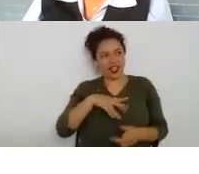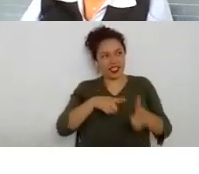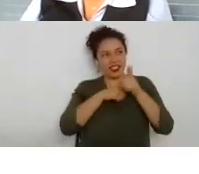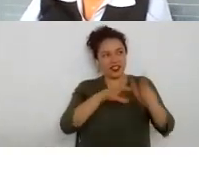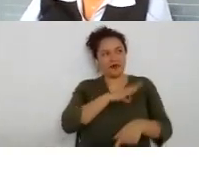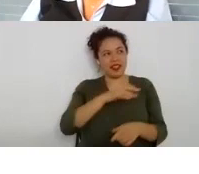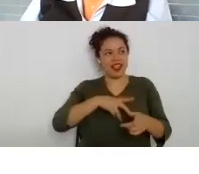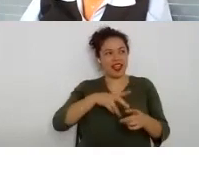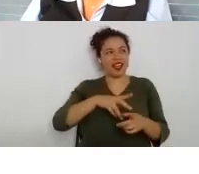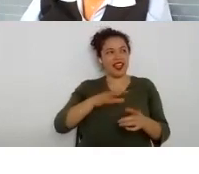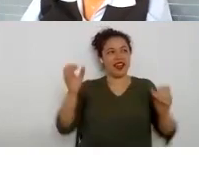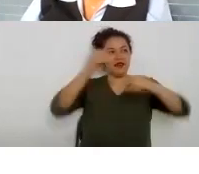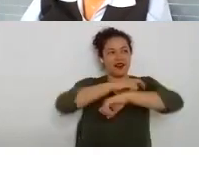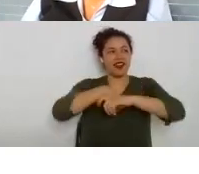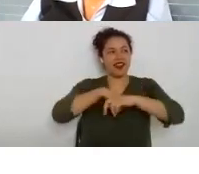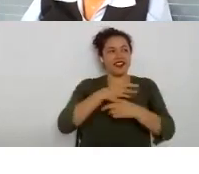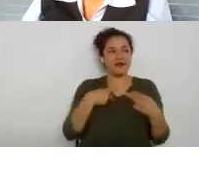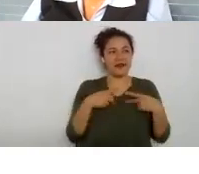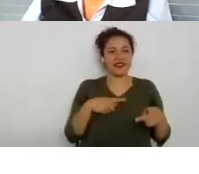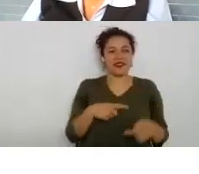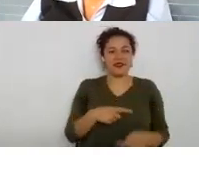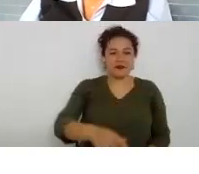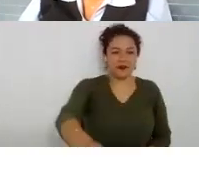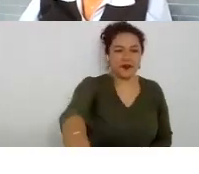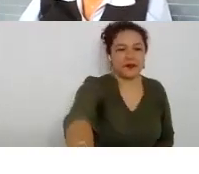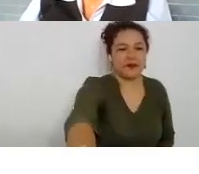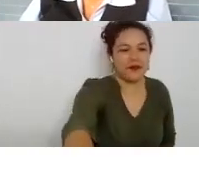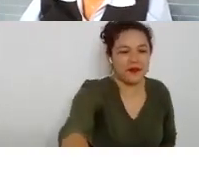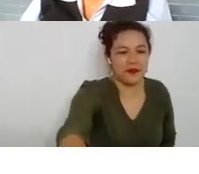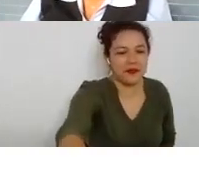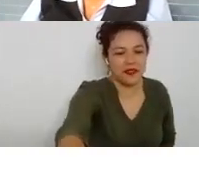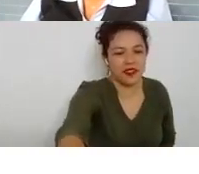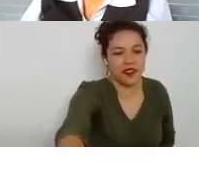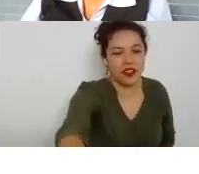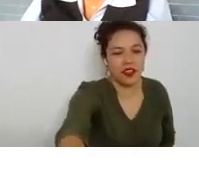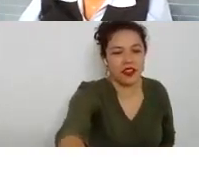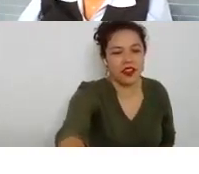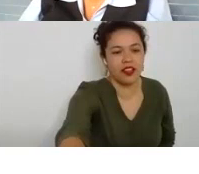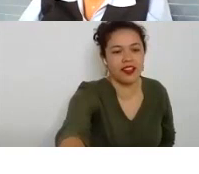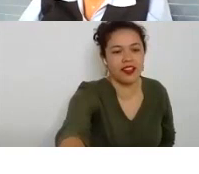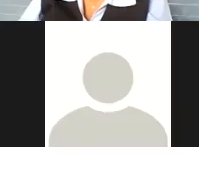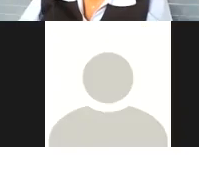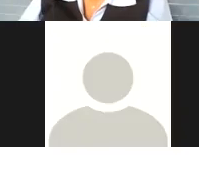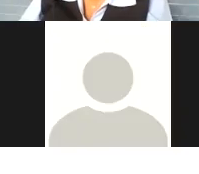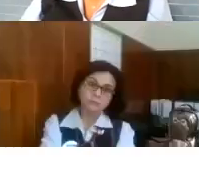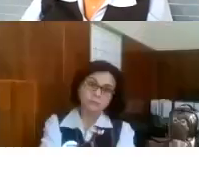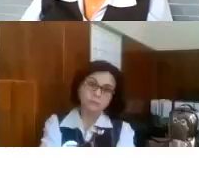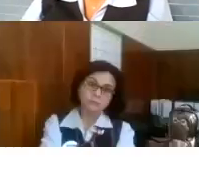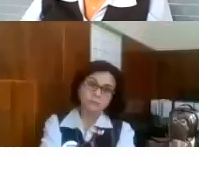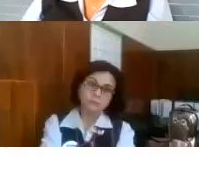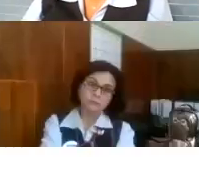este arco con los brazos de la víctima. Una vez que yo ya he hecho esto, voy a pasar mi cuello